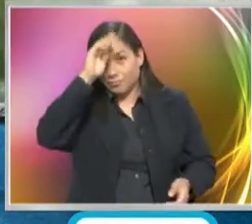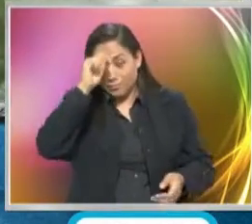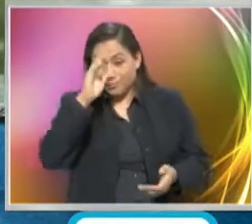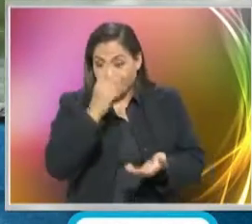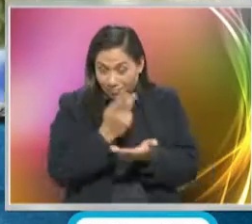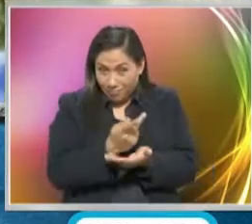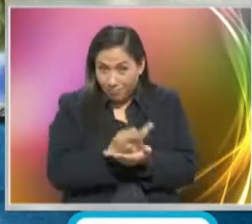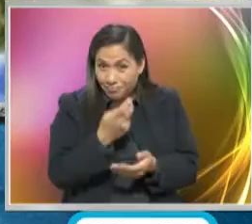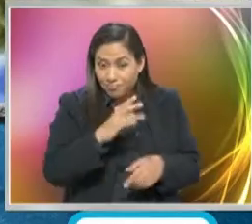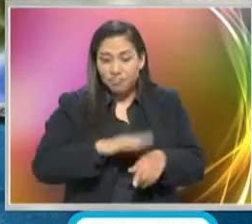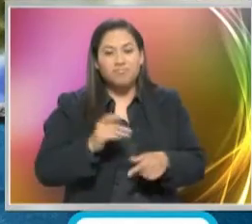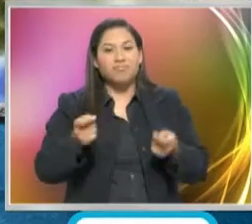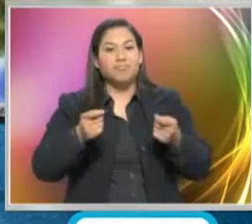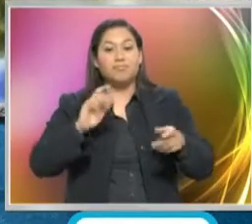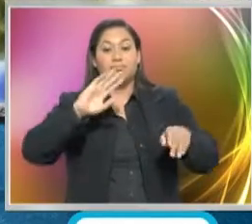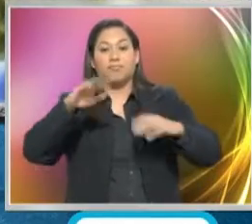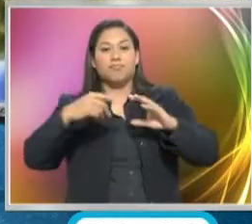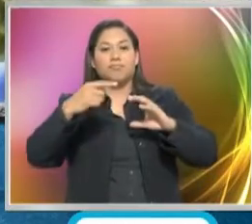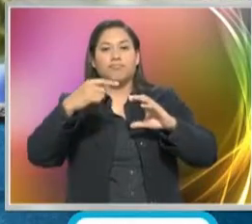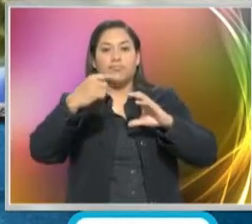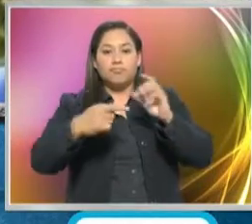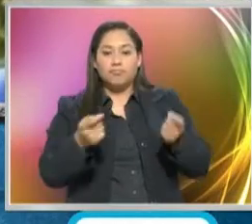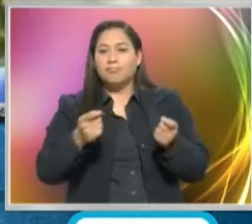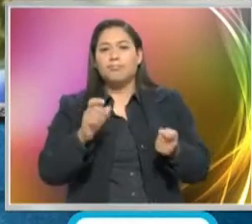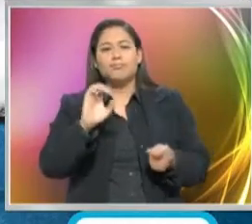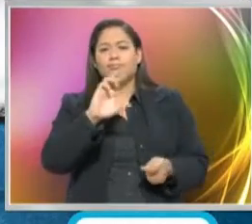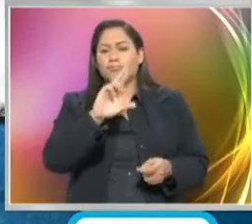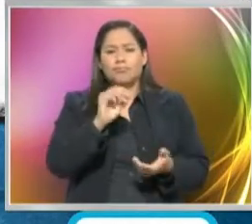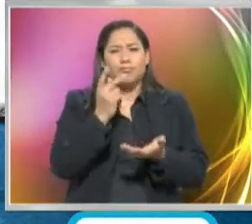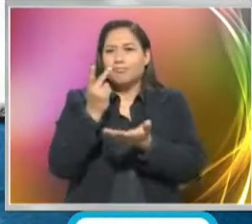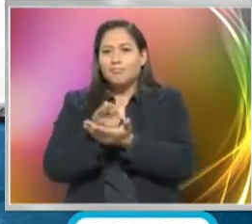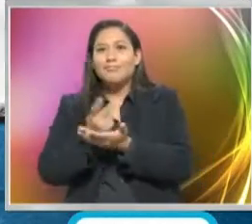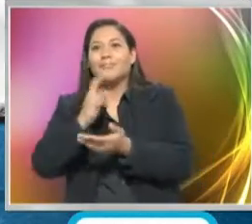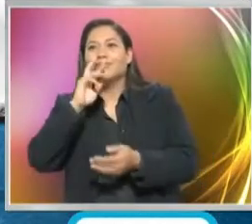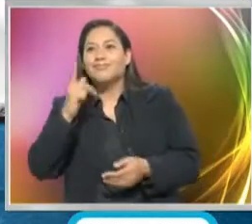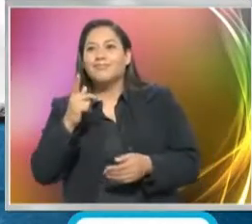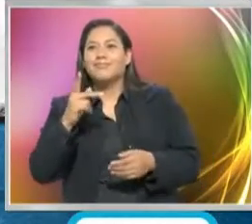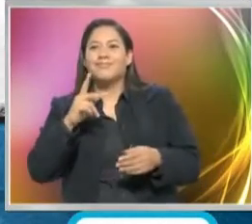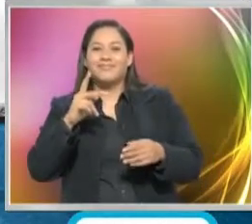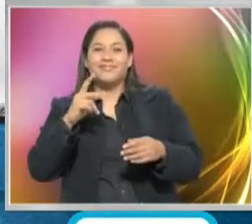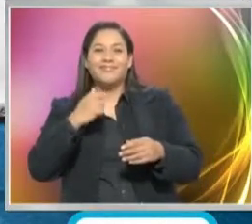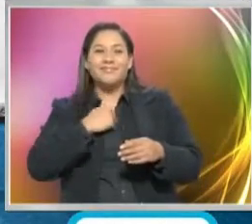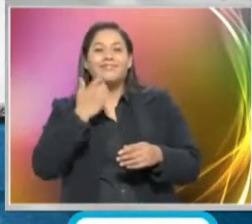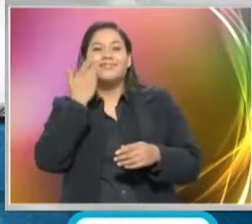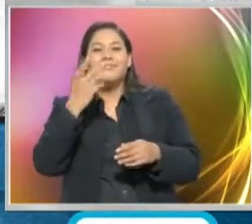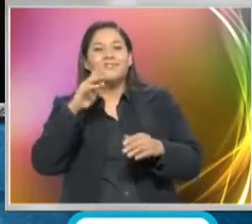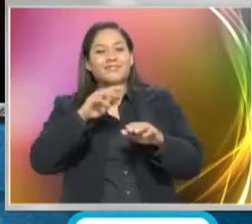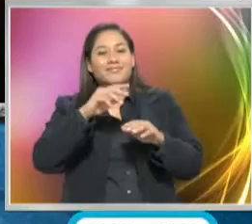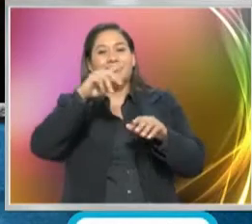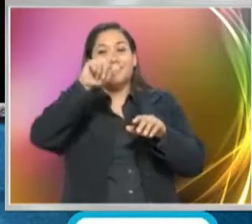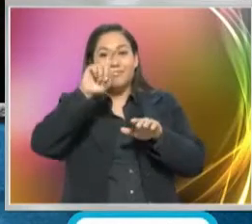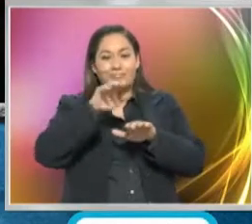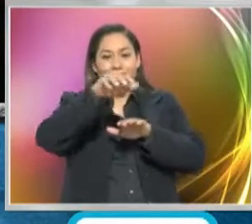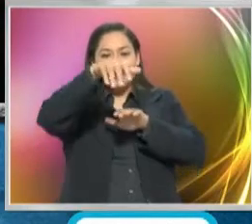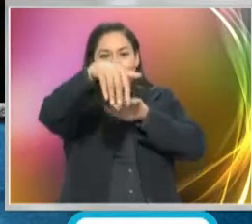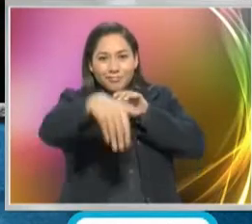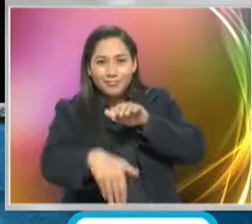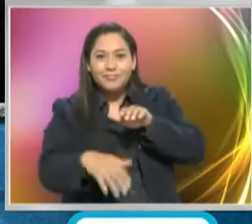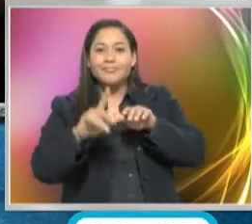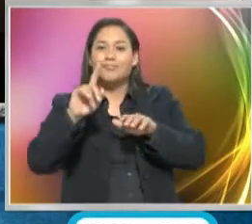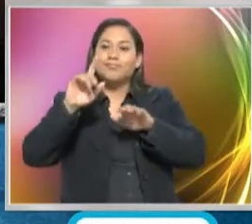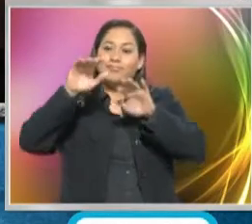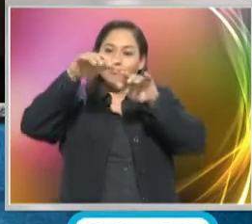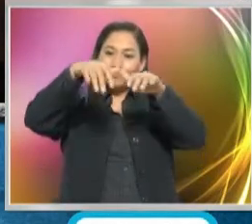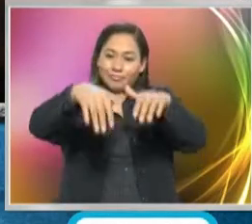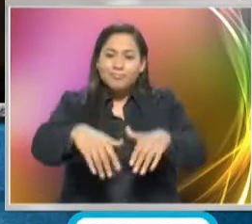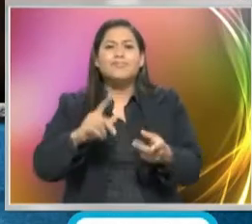la plata era lo que regía en el mundo. Pero yo no quiero oro ni quiero plata, yo lo que quiero es meterme en esas cascadas, cuéntanos. Bueno, pues esas mira, cascadas, ¿dónde están? Fíjate o